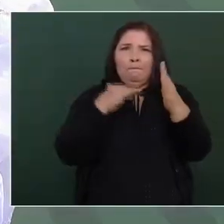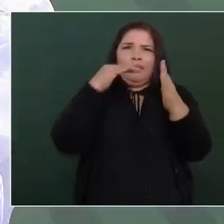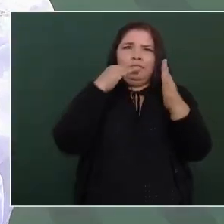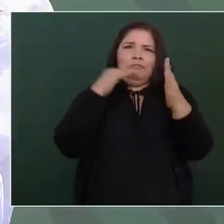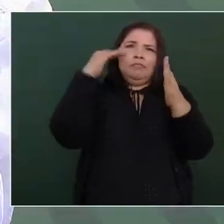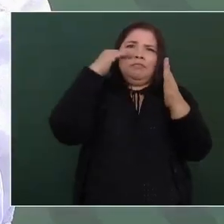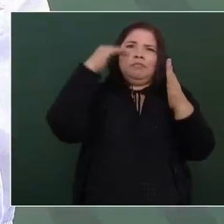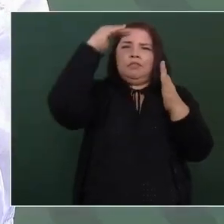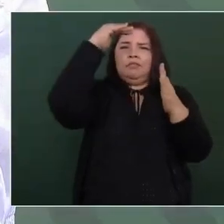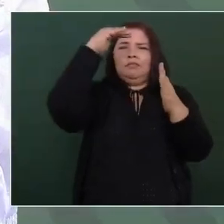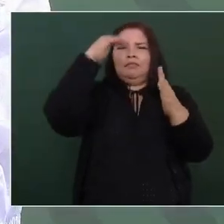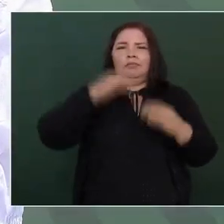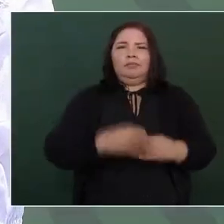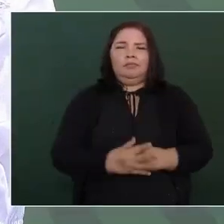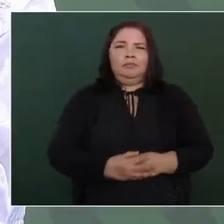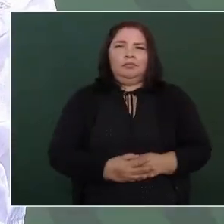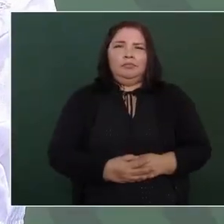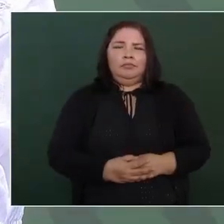aumento.